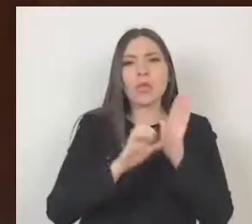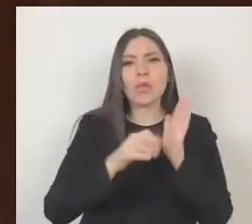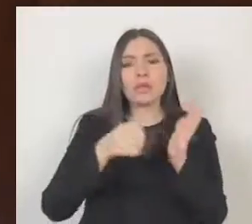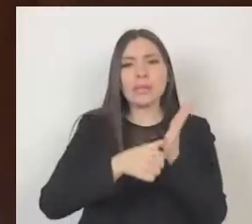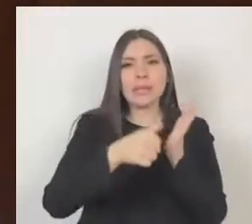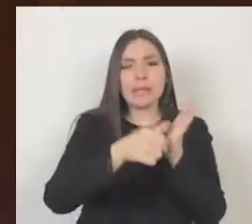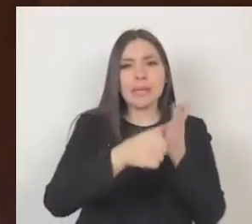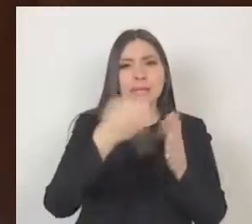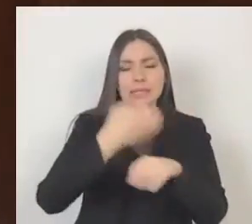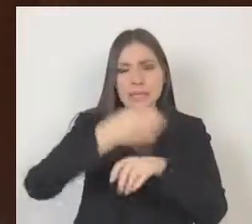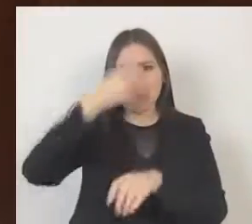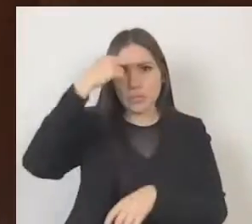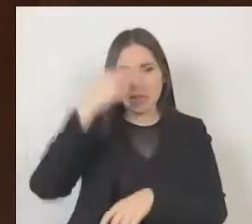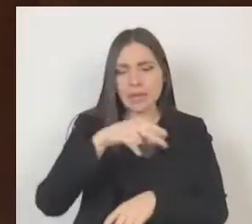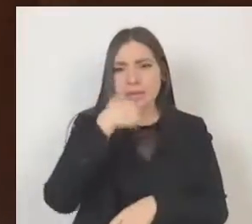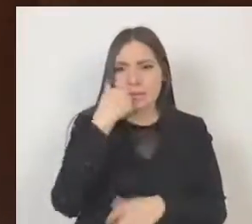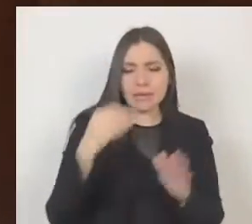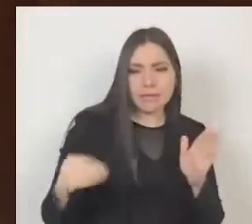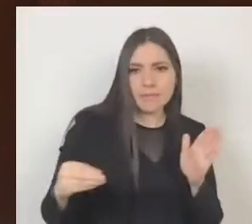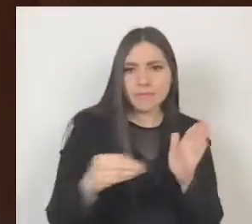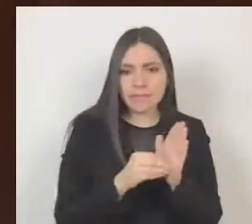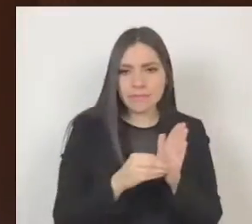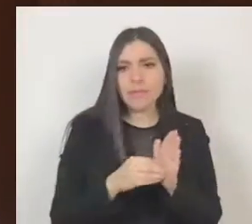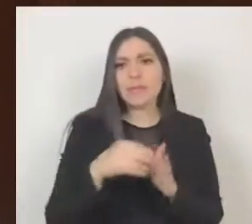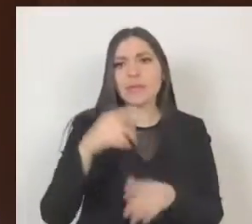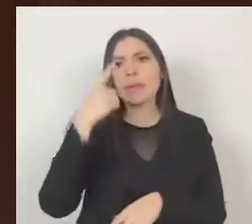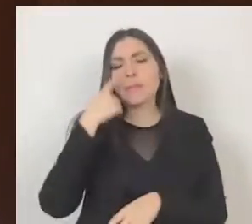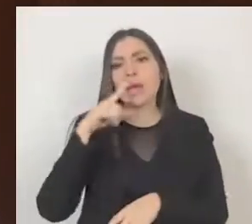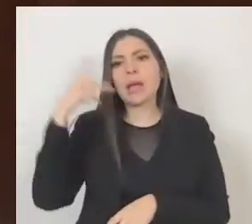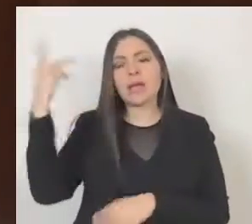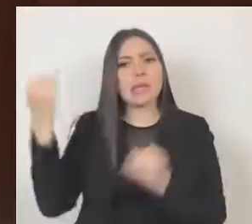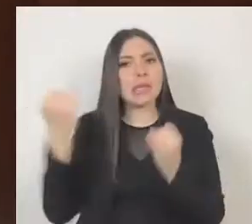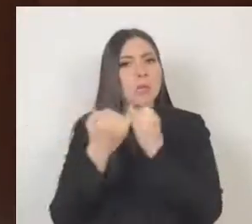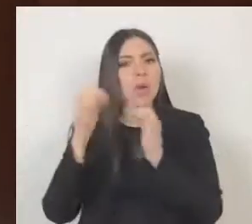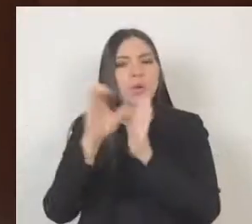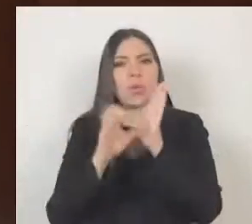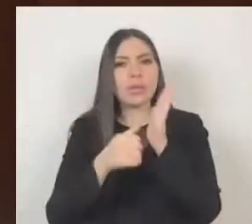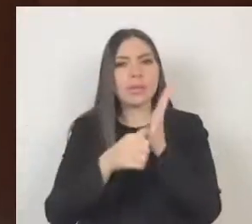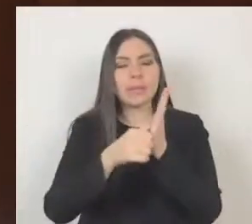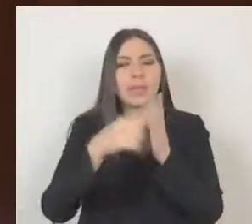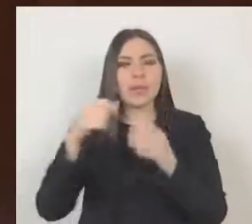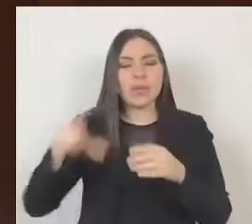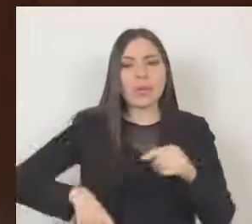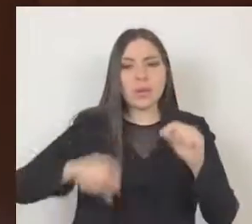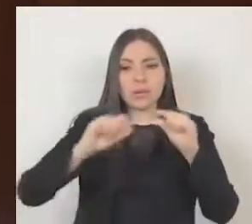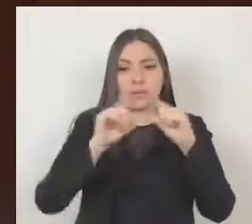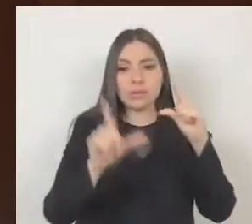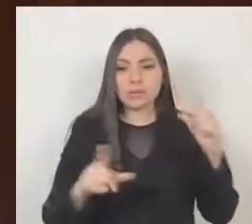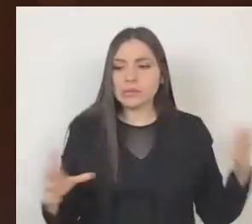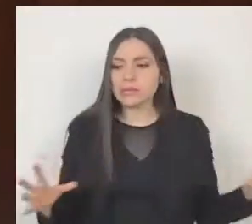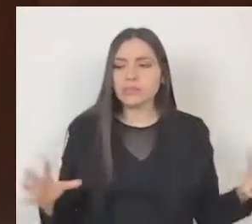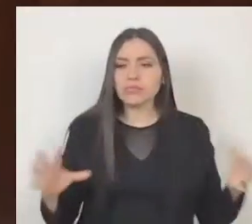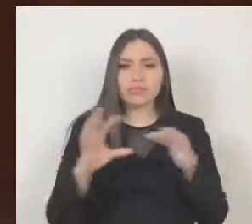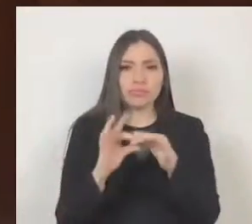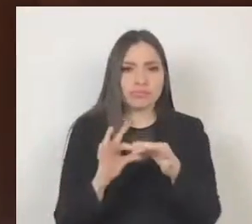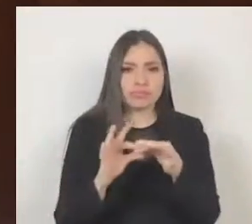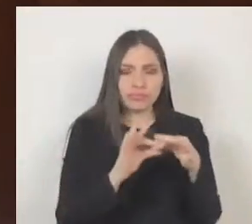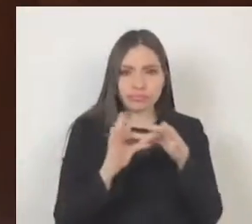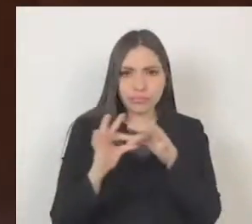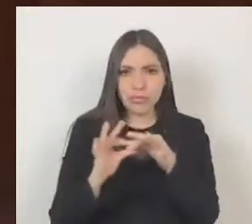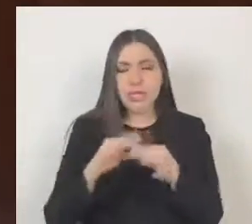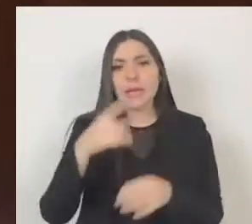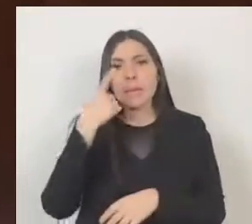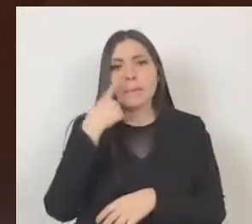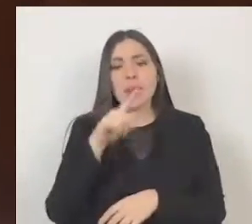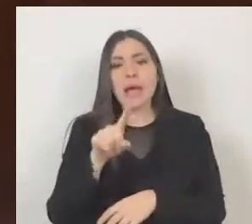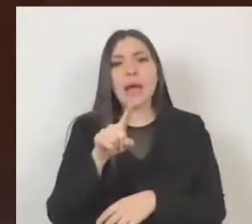para armonizarlo con lo previsto en el Código Civil Federal y de este modo asentar que en las actas de nacimiento del